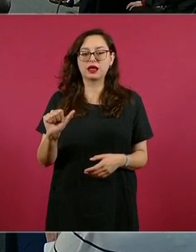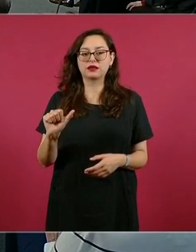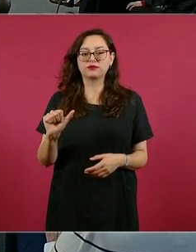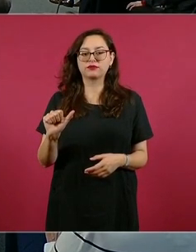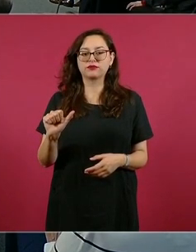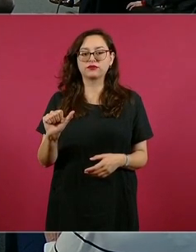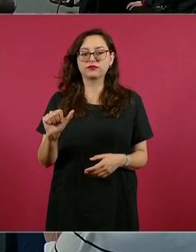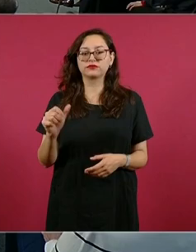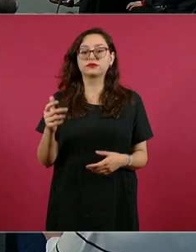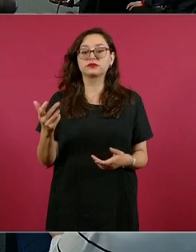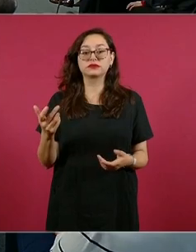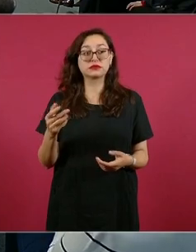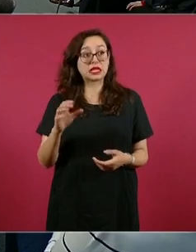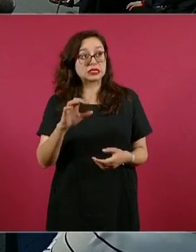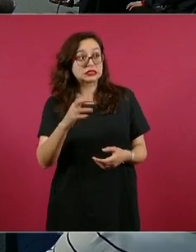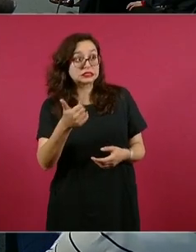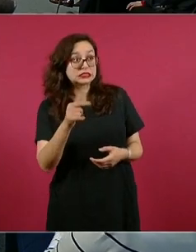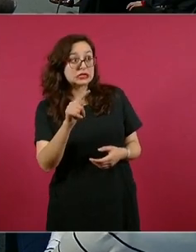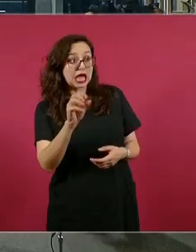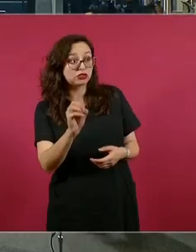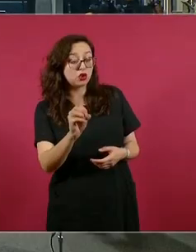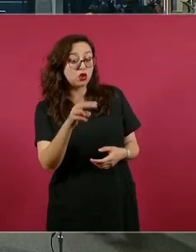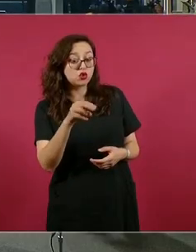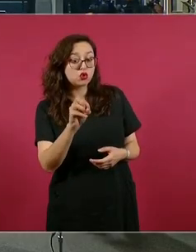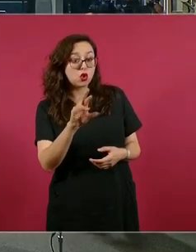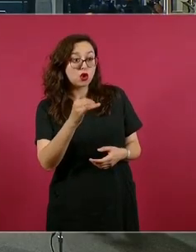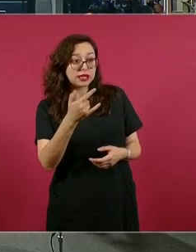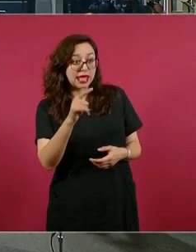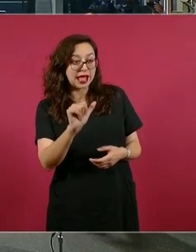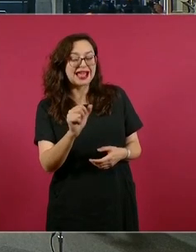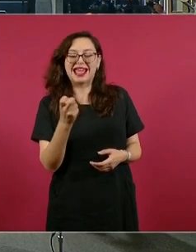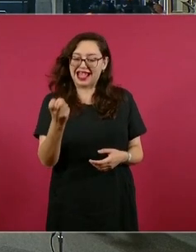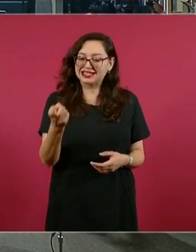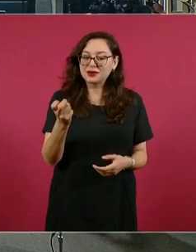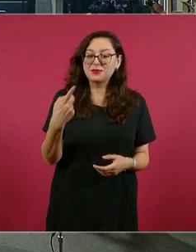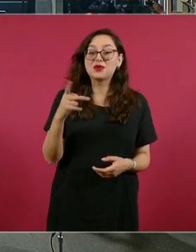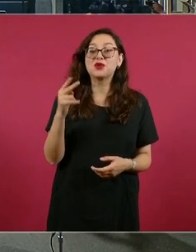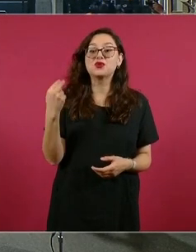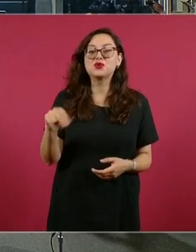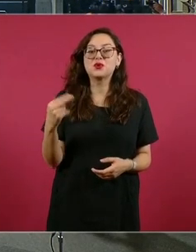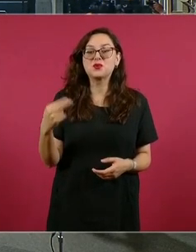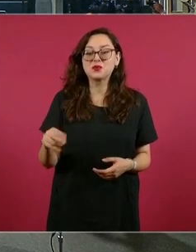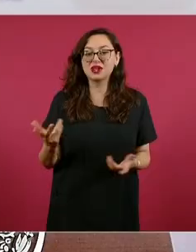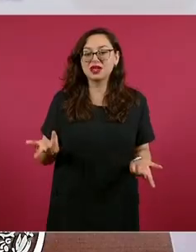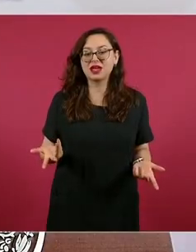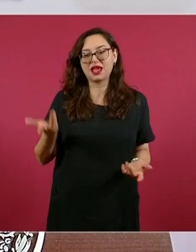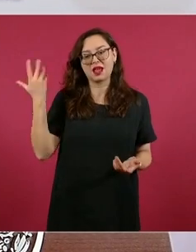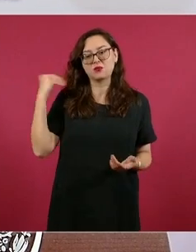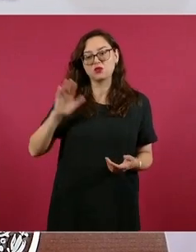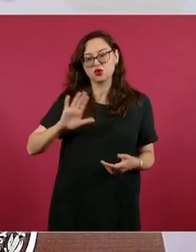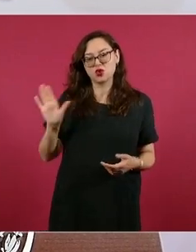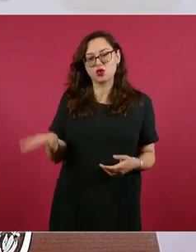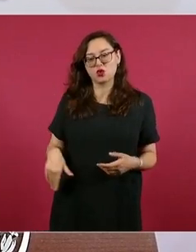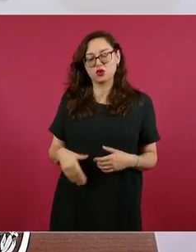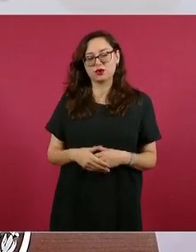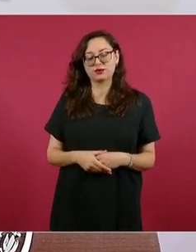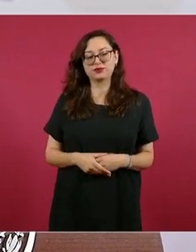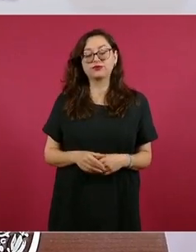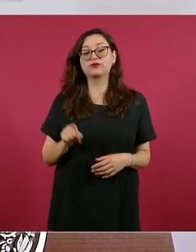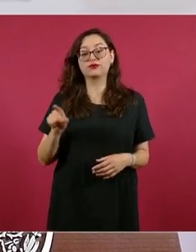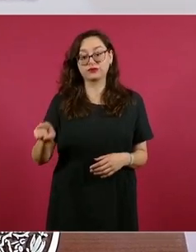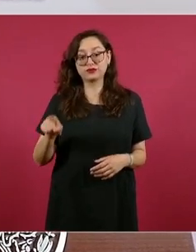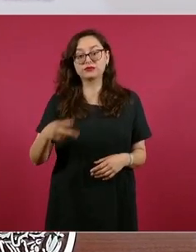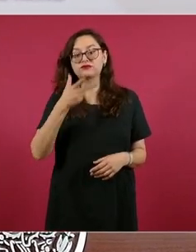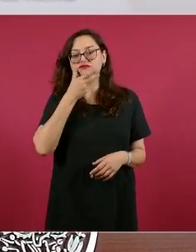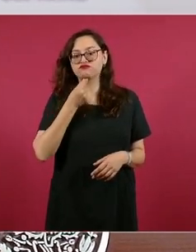Dice que el Chato Noriega. Sí, sí. ¿Pero cuál era su nombre? ¿Cuál es? Ya falleció por su nombre. Él escribió un